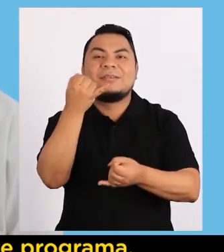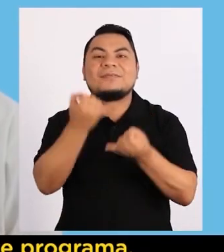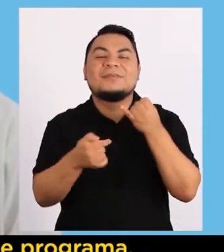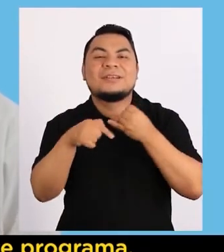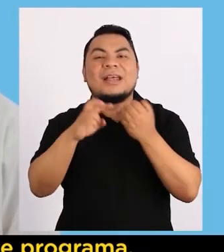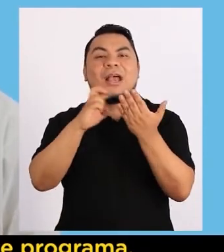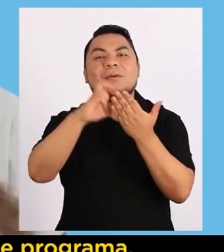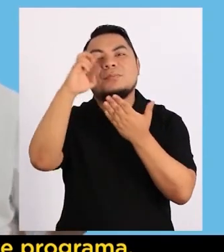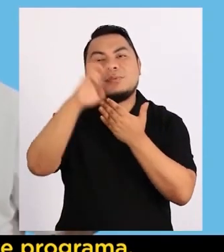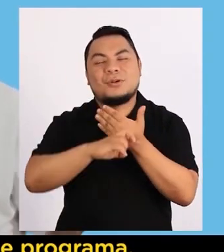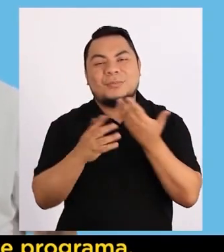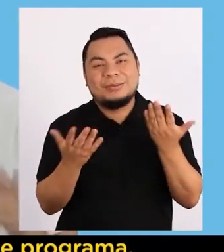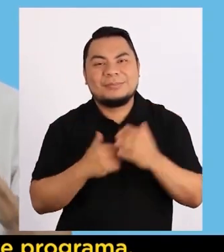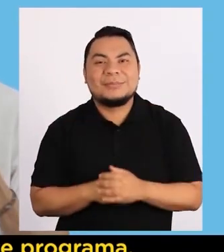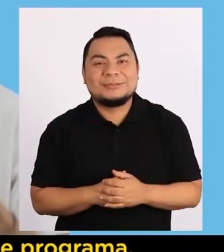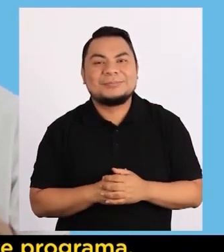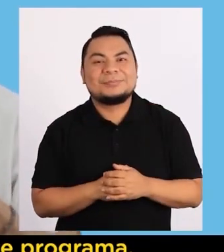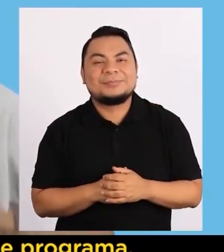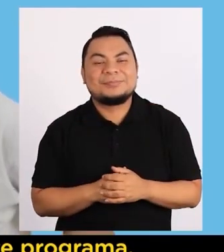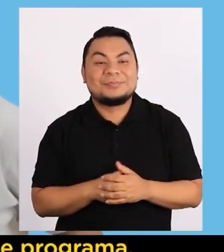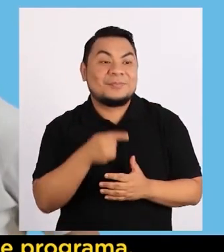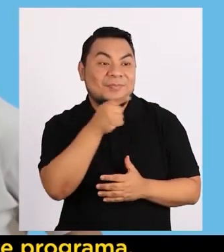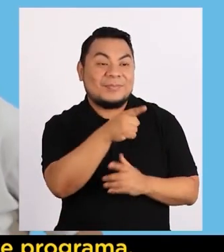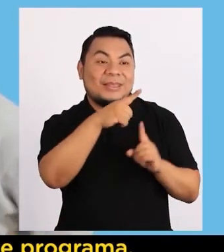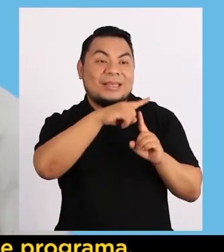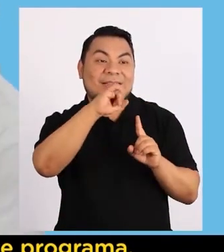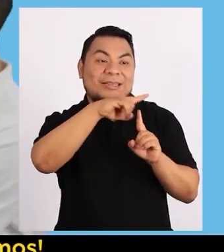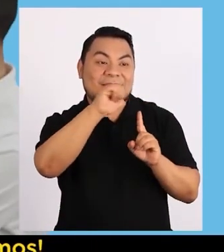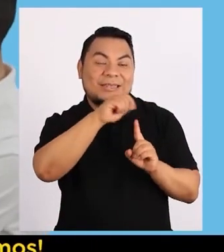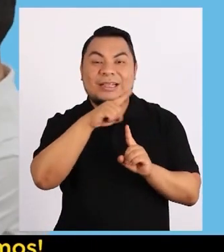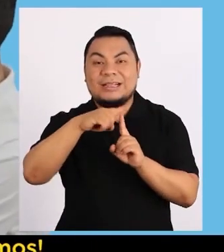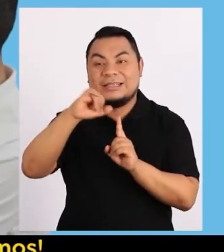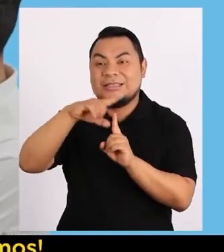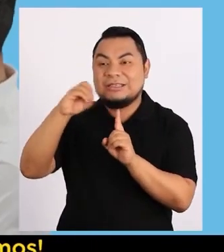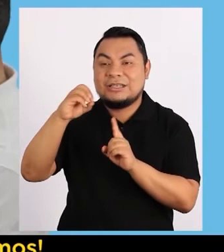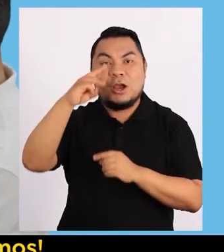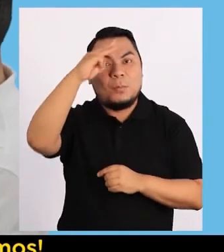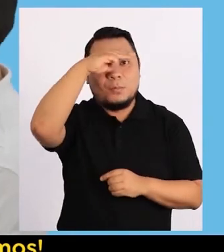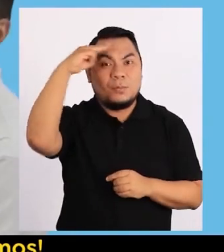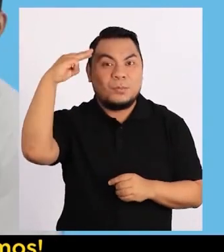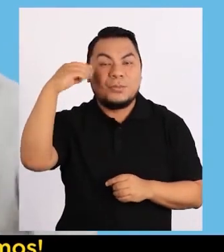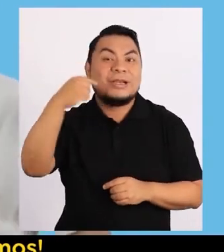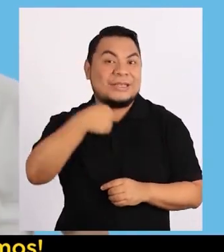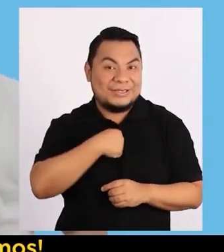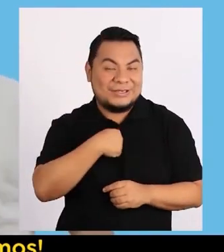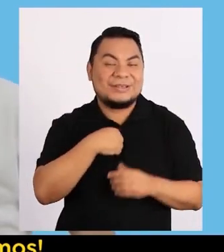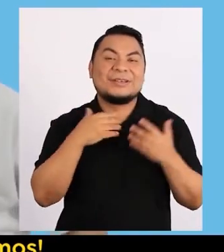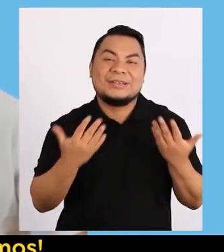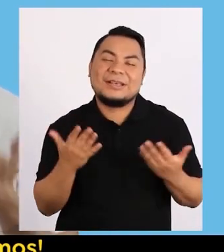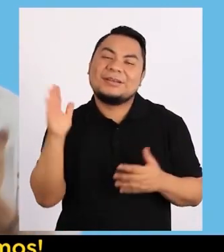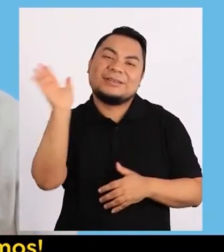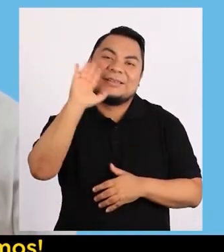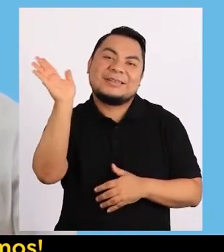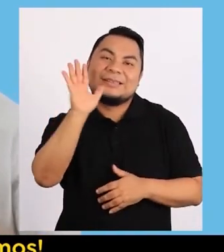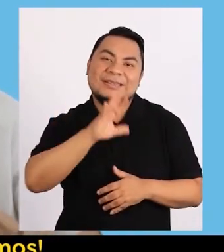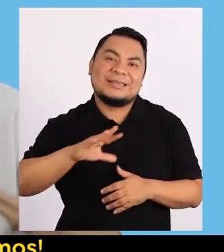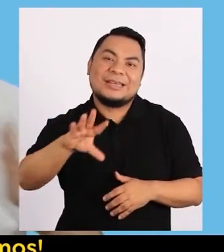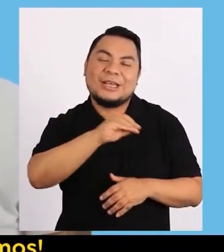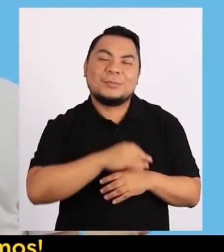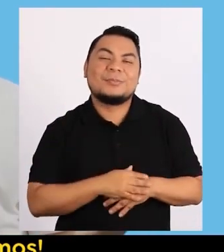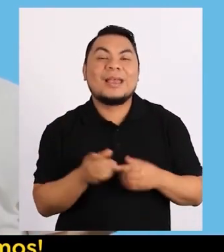que hemos llegado al final de este programa. Tita, Tito, Moisés y